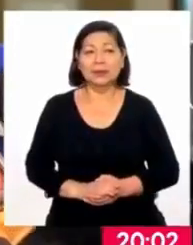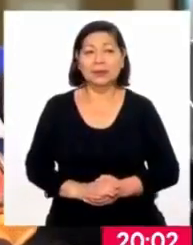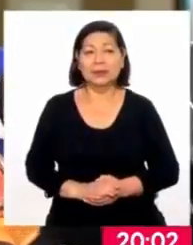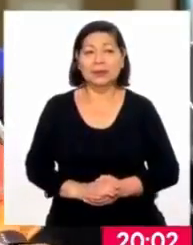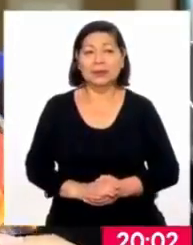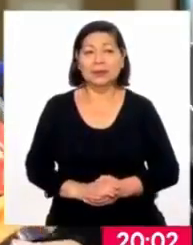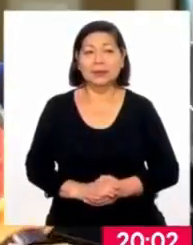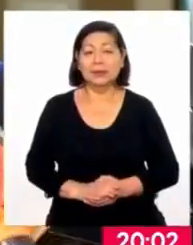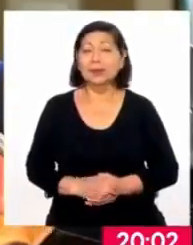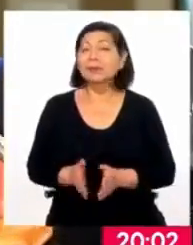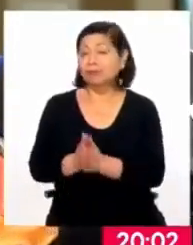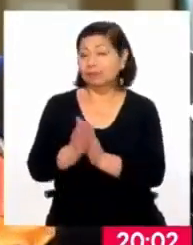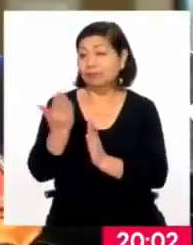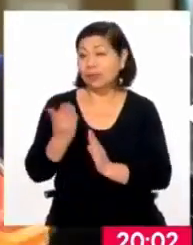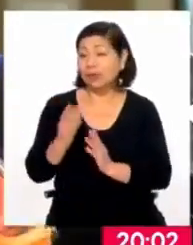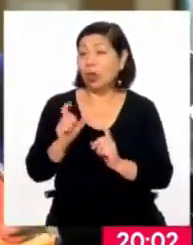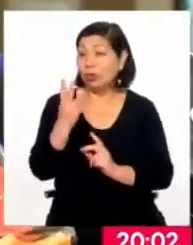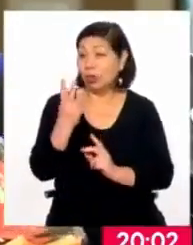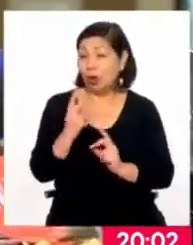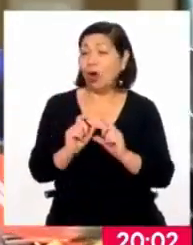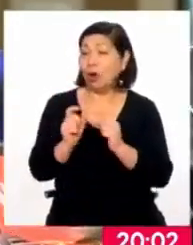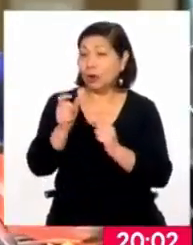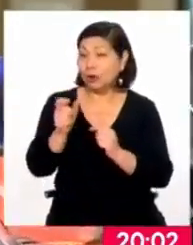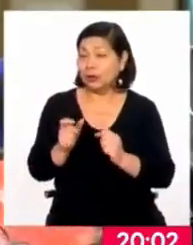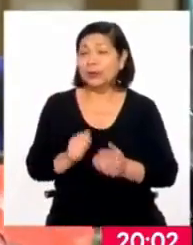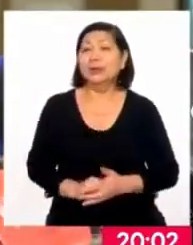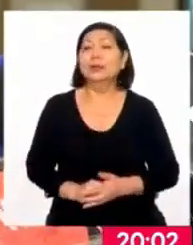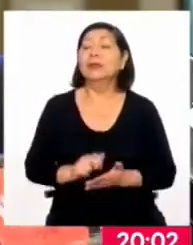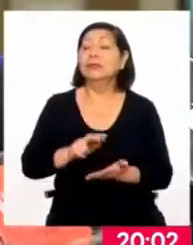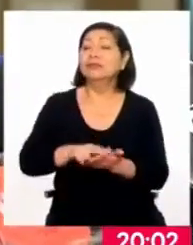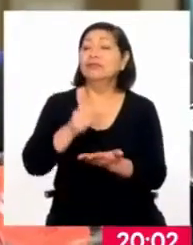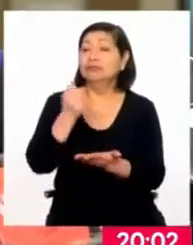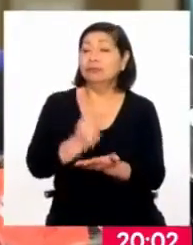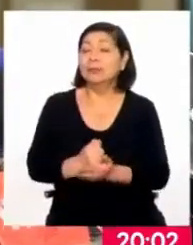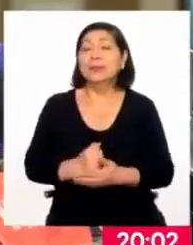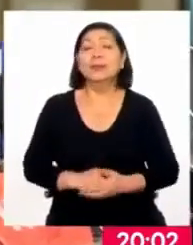raíz del pedido de dos congresistas es de que se apruebe